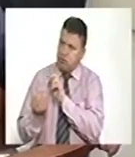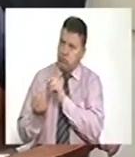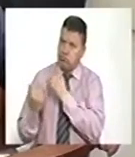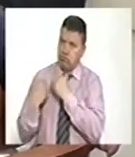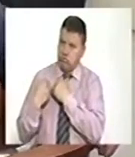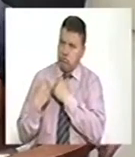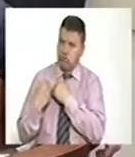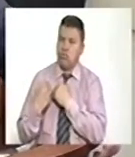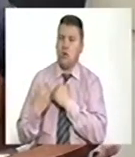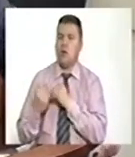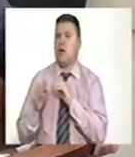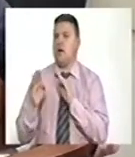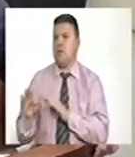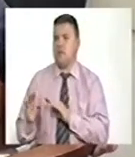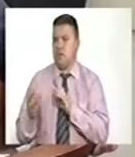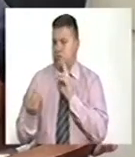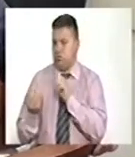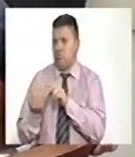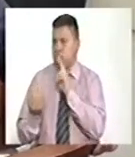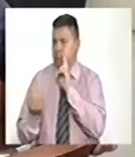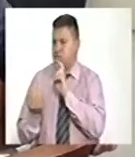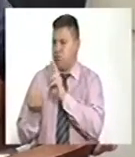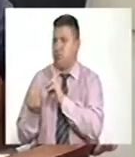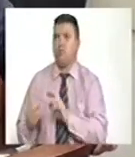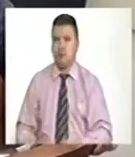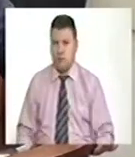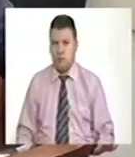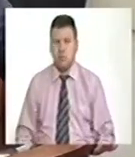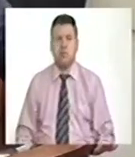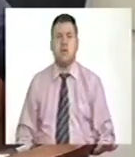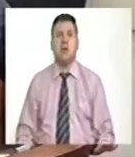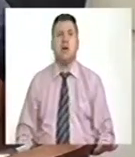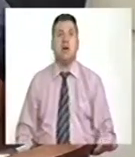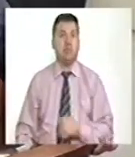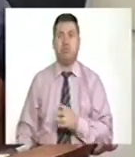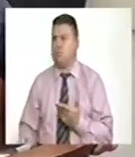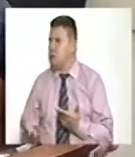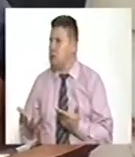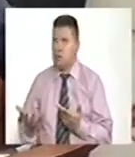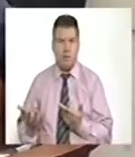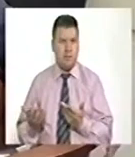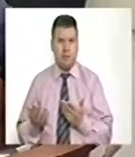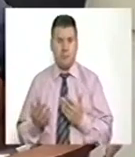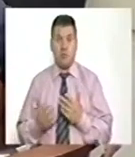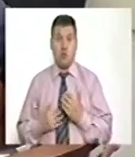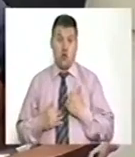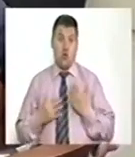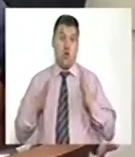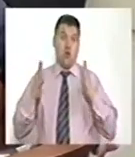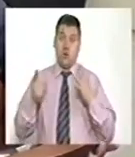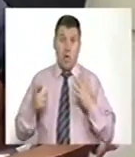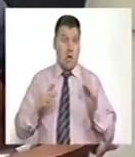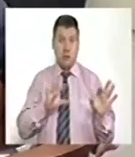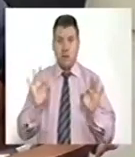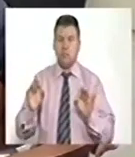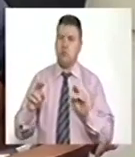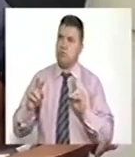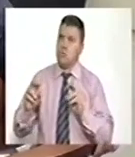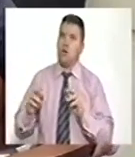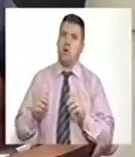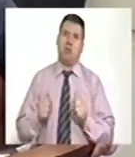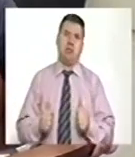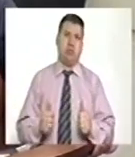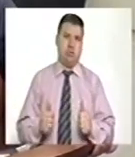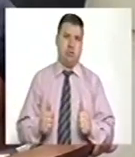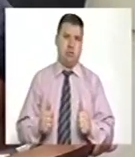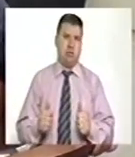instructores o dos representantes investigadores, un triunvirato. Y yo celebro que se haya hecho